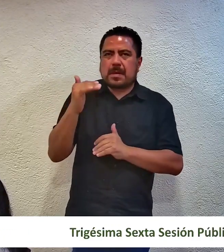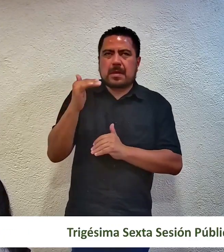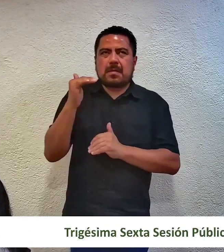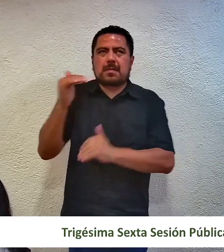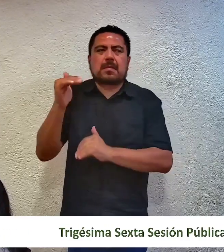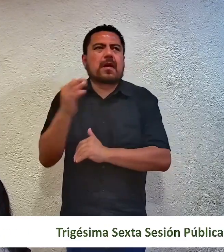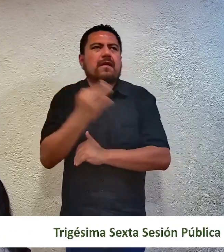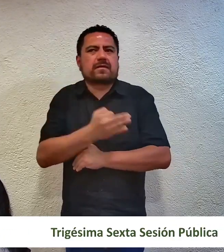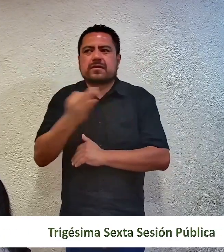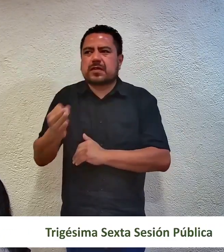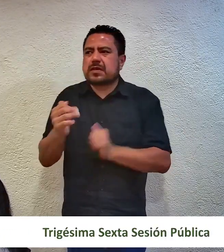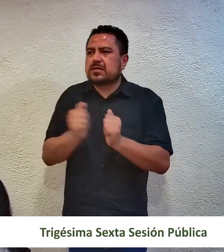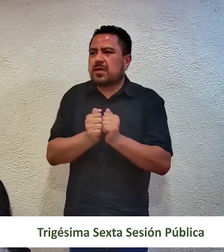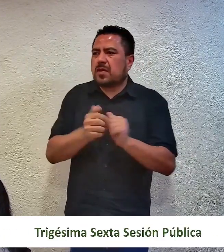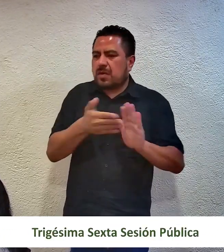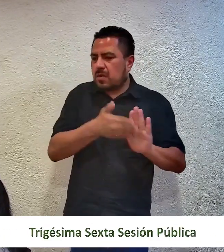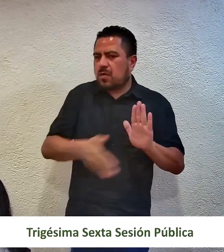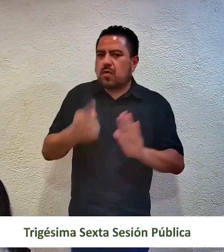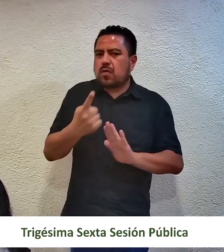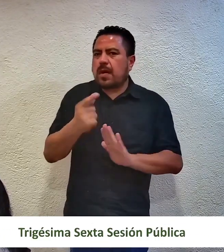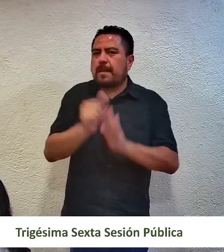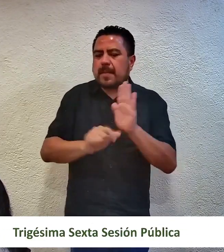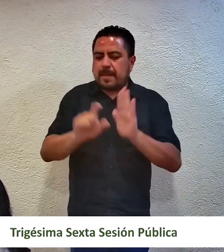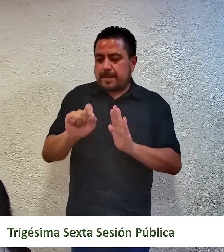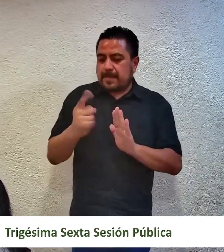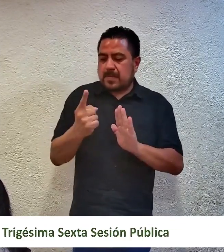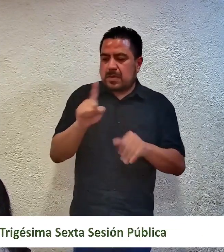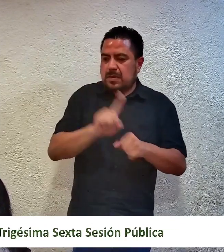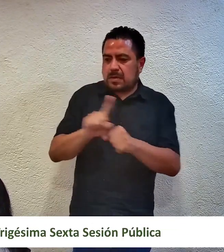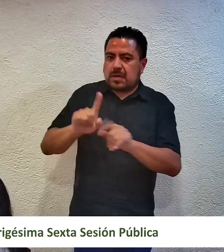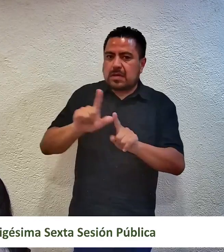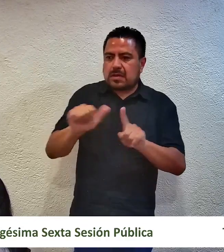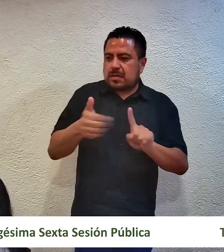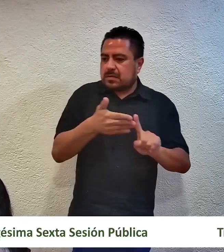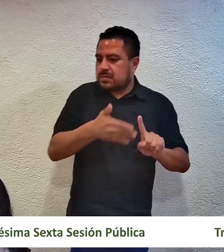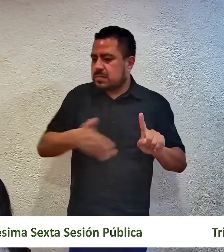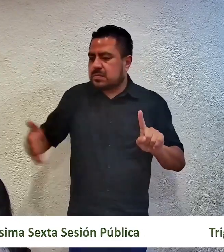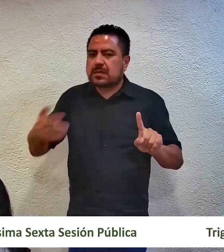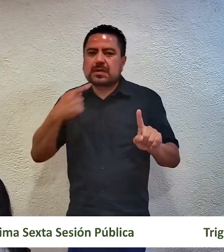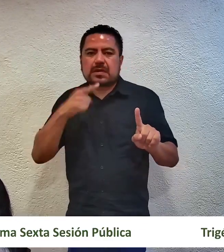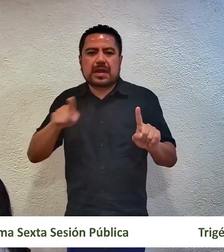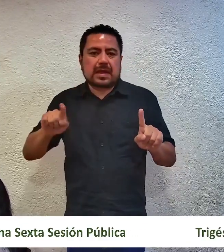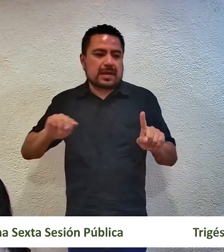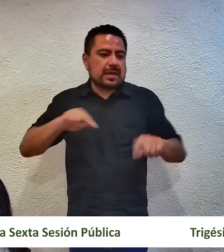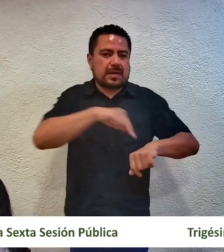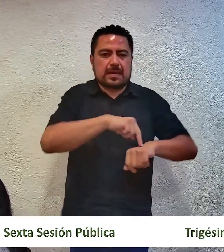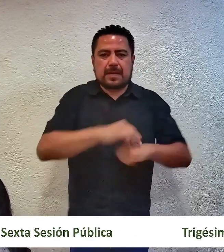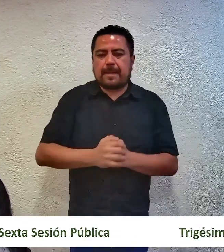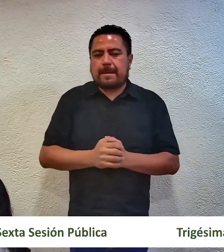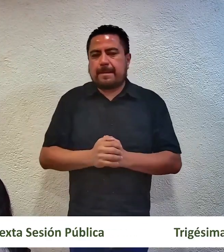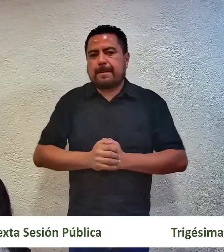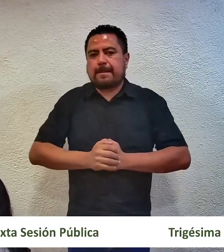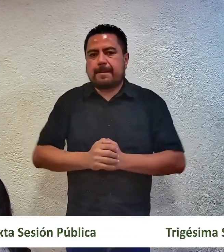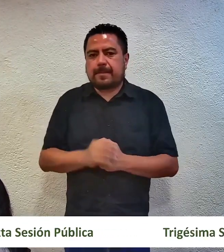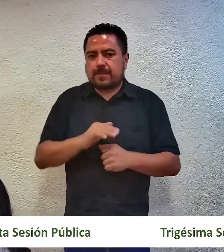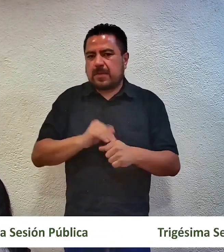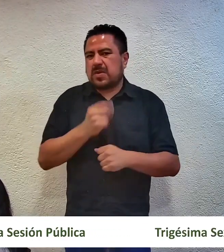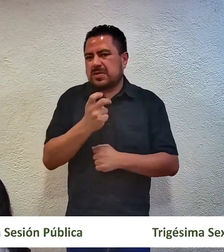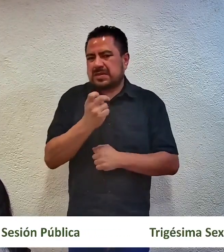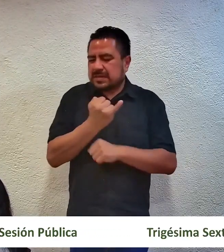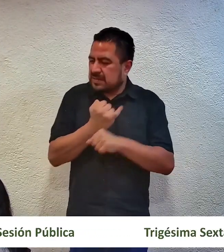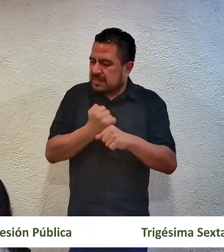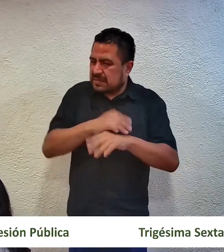esto es, transcurrido 1 mes y 21 días posteriores a la presentación de la queja inicial. Ello porque del